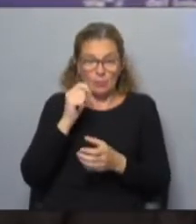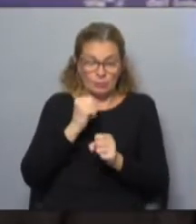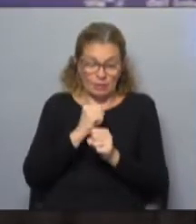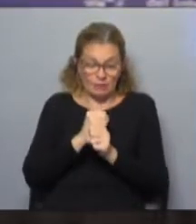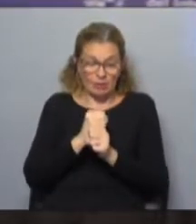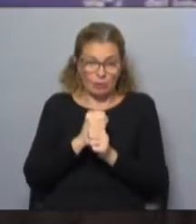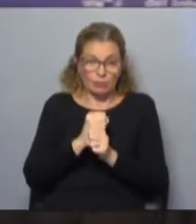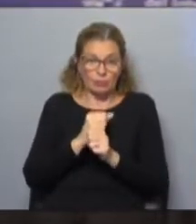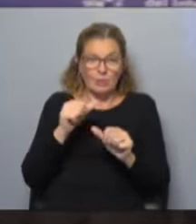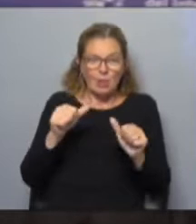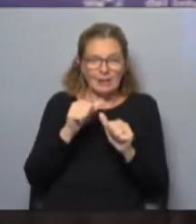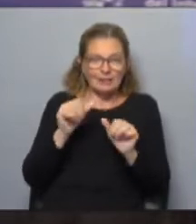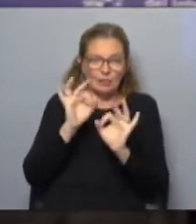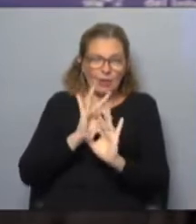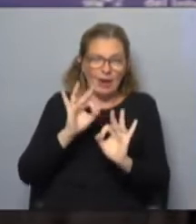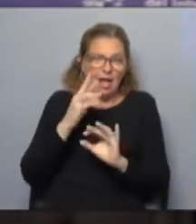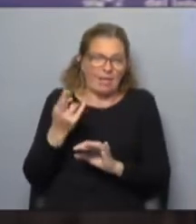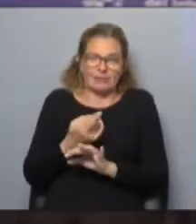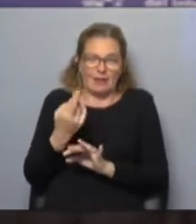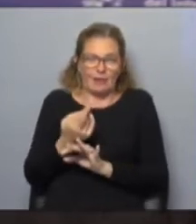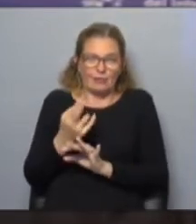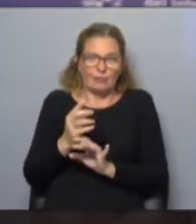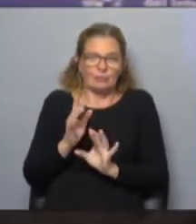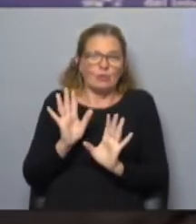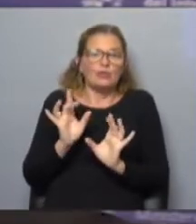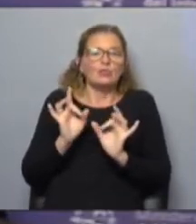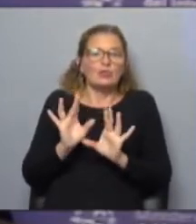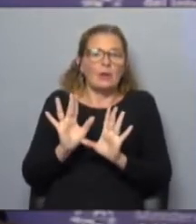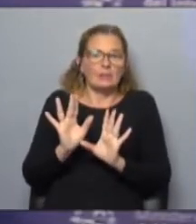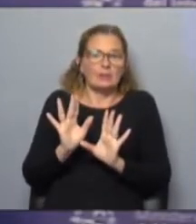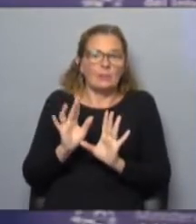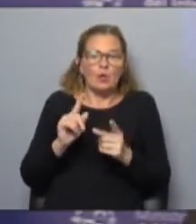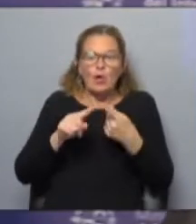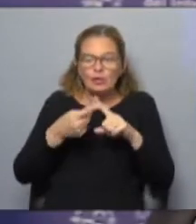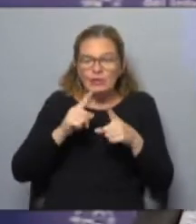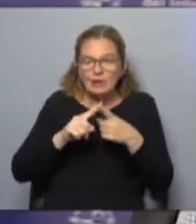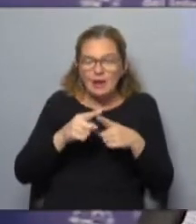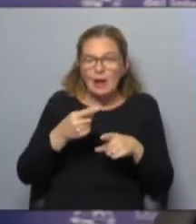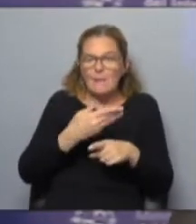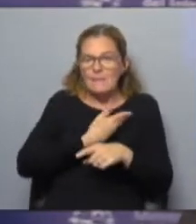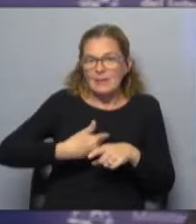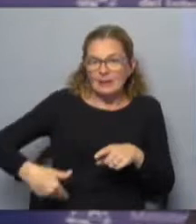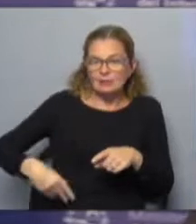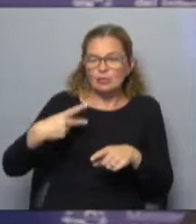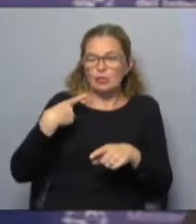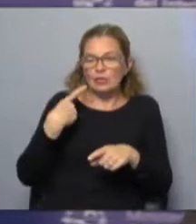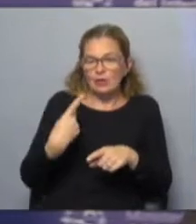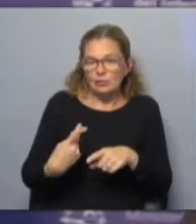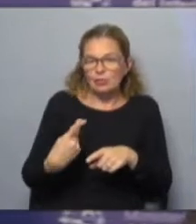trabajo, no estamos haciendo nada muy raro, simplemente el coordinar entre maestros, directores,